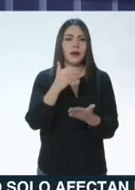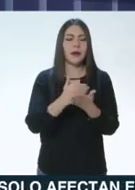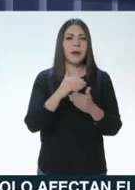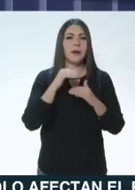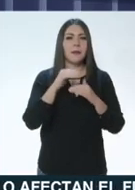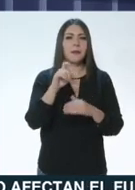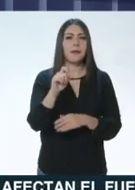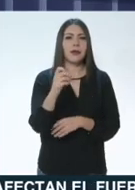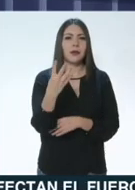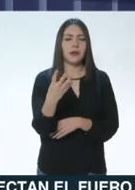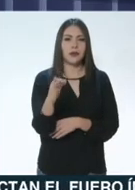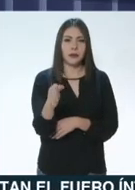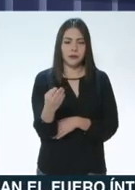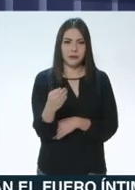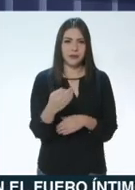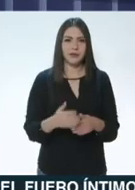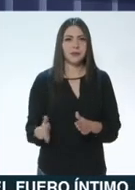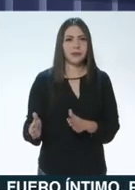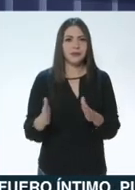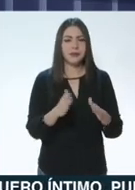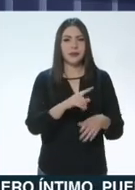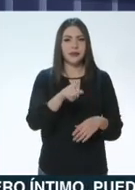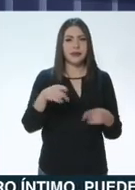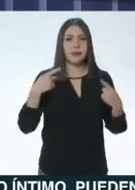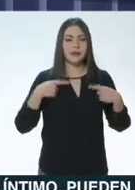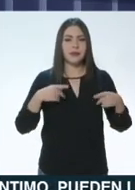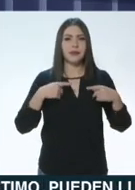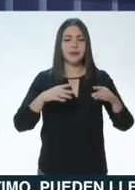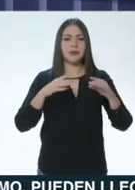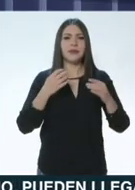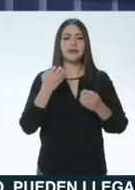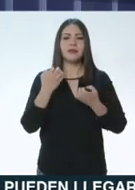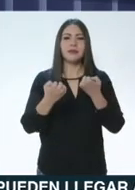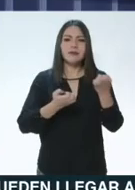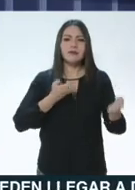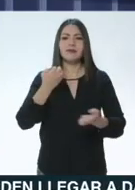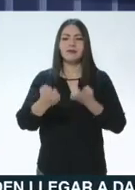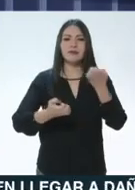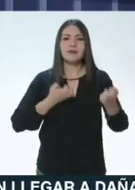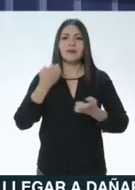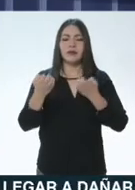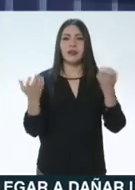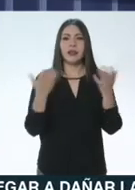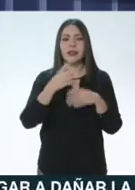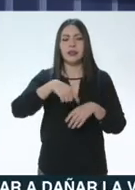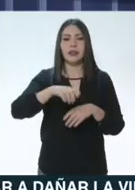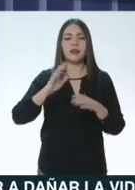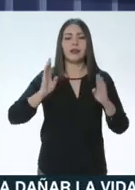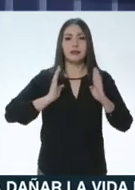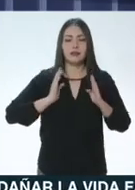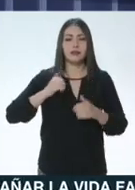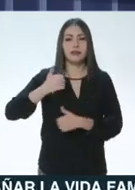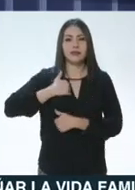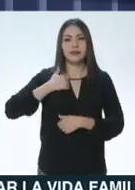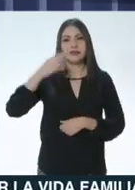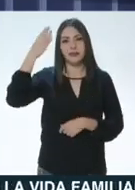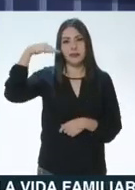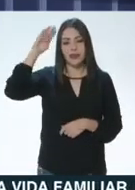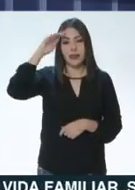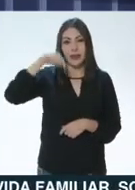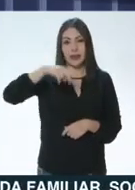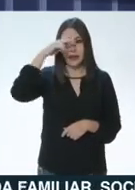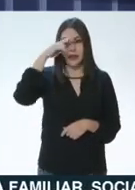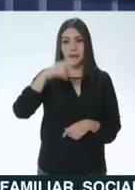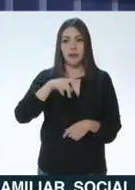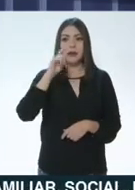Y bueno, sobre este mismo tema, el entrenamiento que reciben los integrantes de las Fuerzas Armadas en México llega incluso a desafiar los límites de sus capacidades.